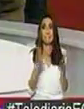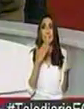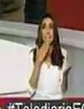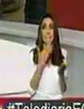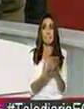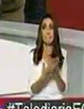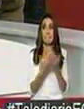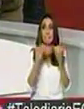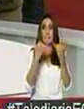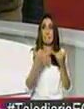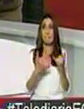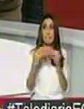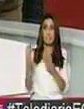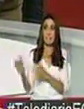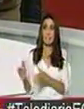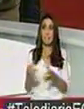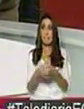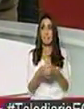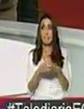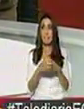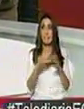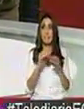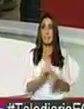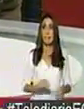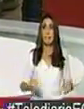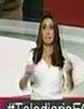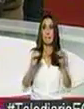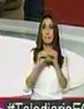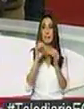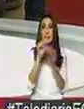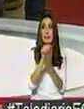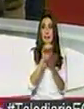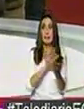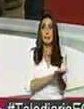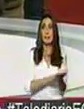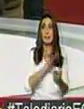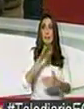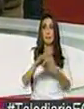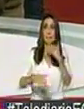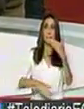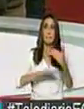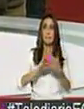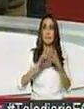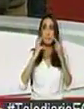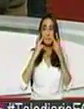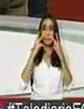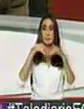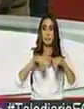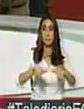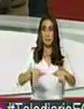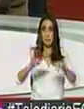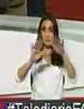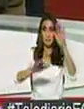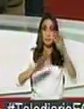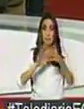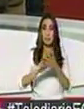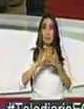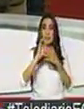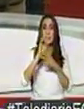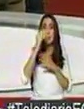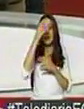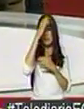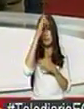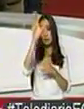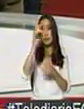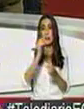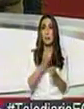su tiempo y felicitaciones, ¿no? A seguir adelante en el proyecto y hacer realidad que esta ciudad pluricultural e intercultural en